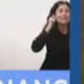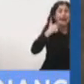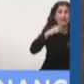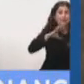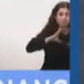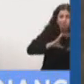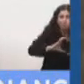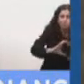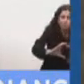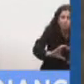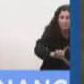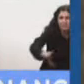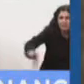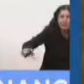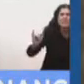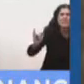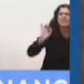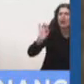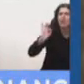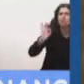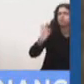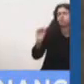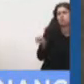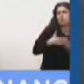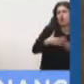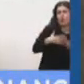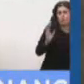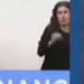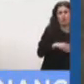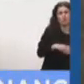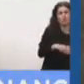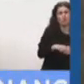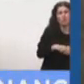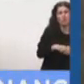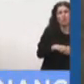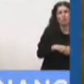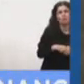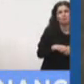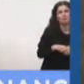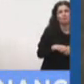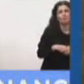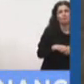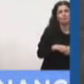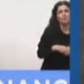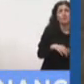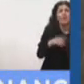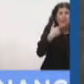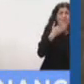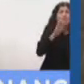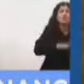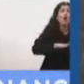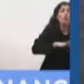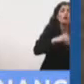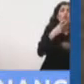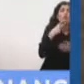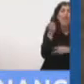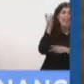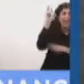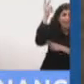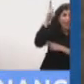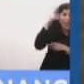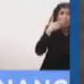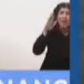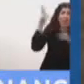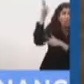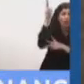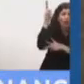También se apartó a un juez que estaba postulándose para la provincia de Jujuy, al que le atribuyeron